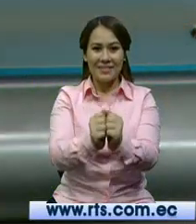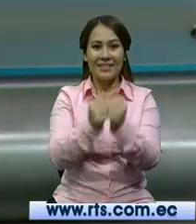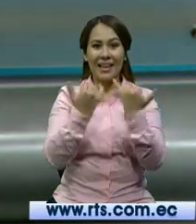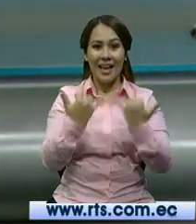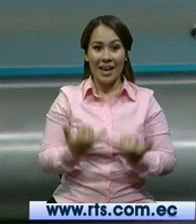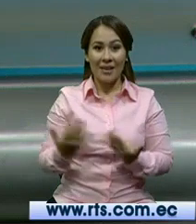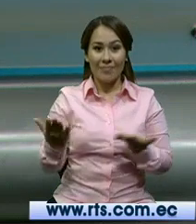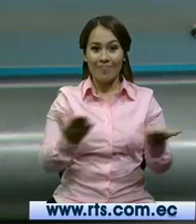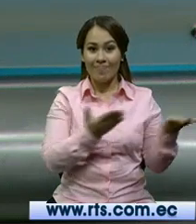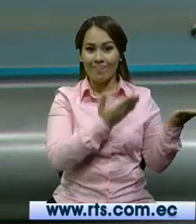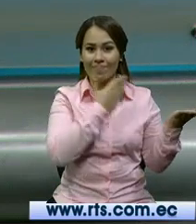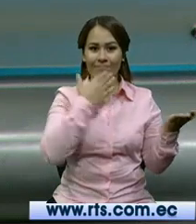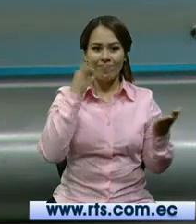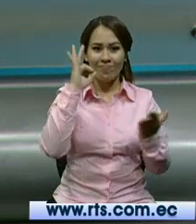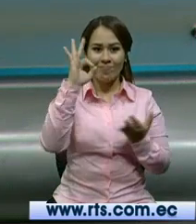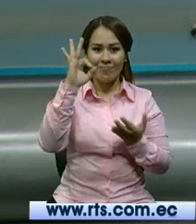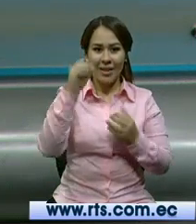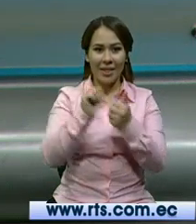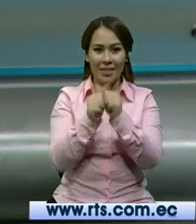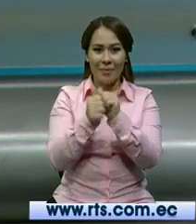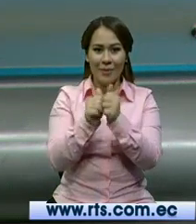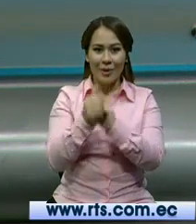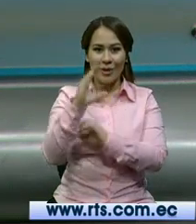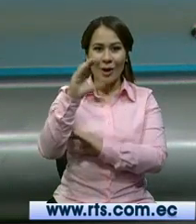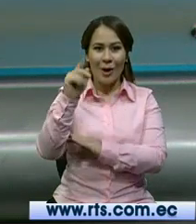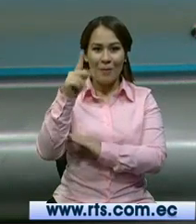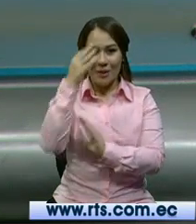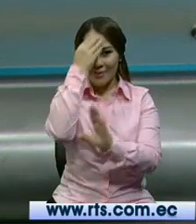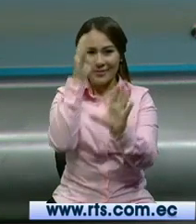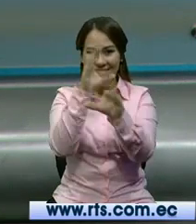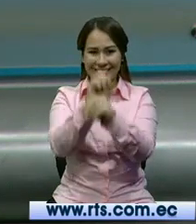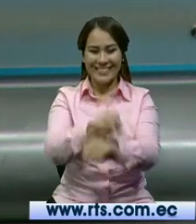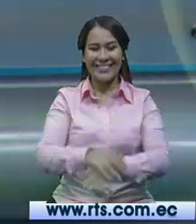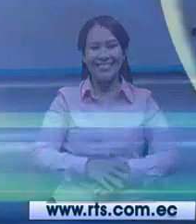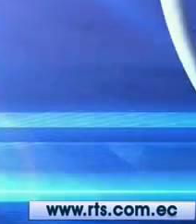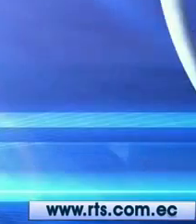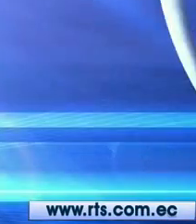acompañarnos. Lo que sigue, el mejor programa deportivo del país, Copa. Buenas noches.